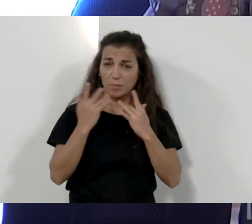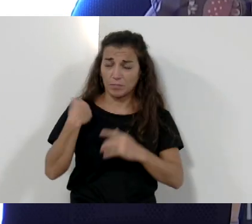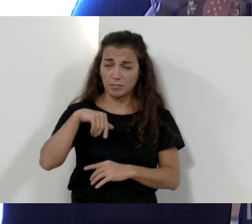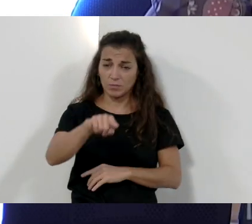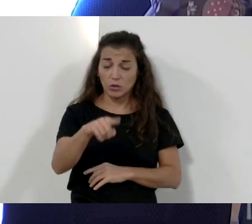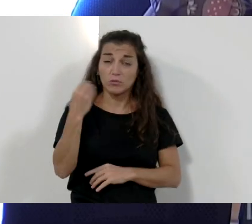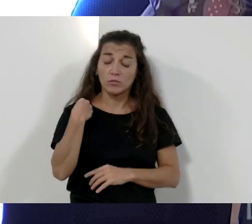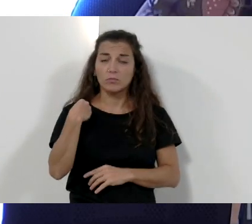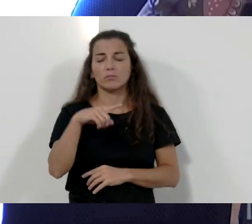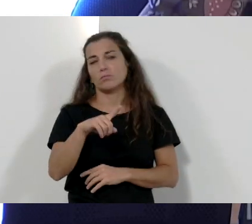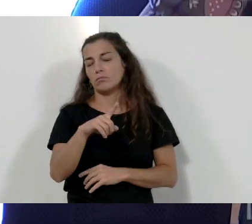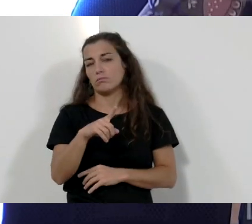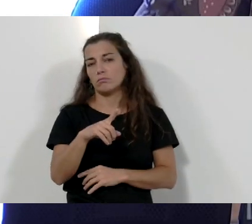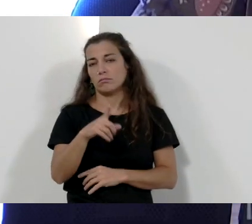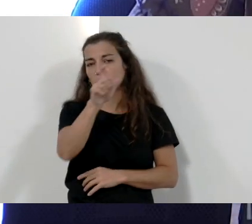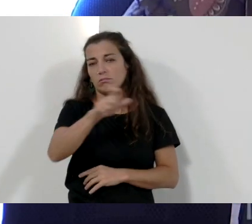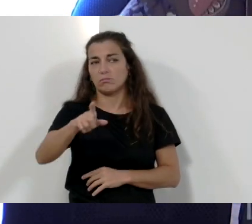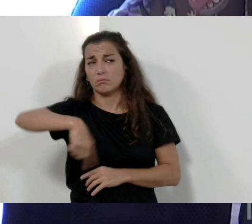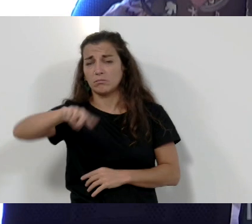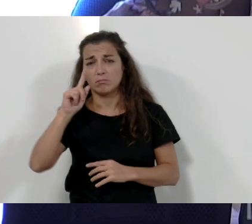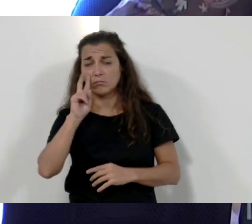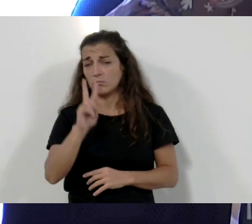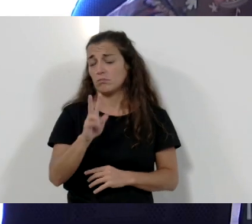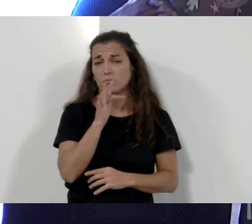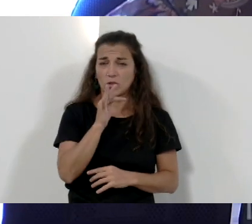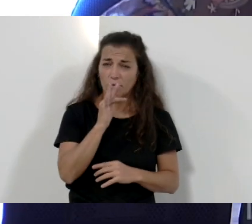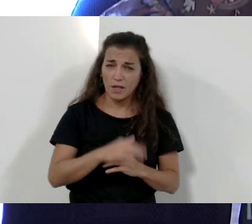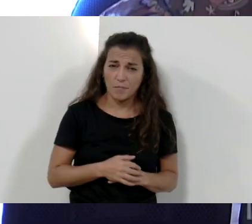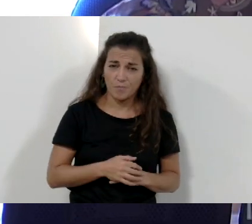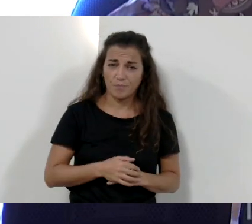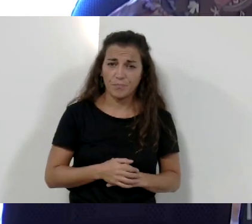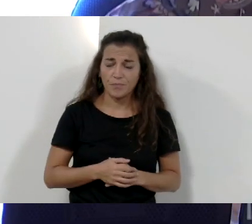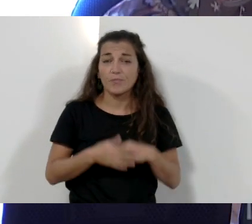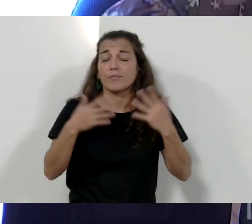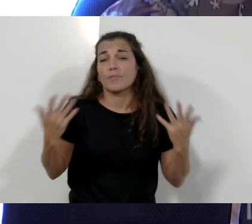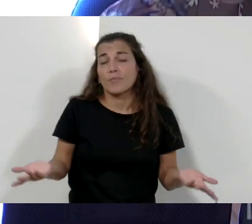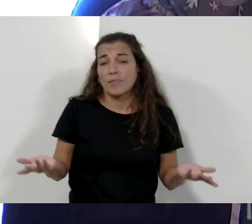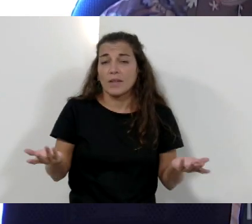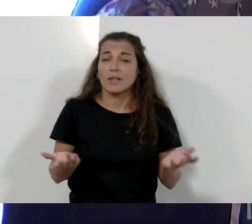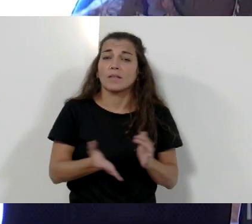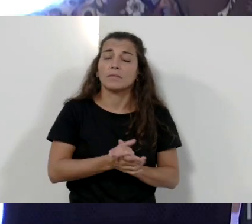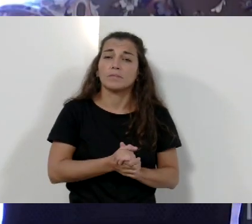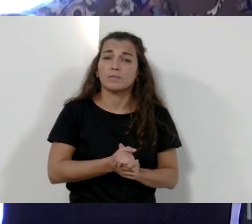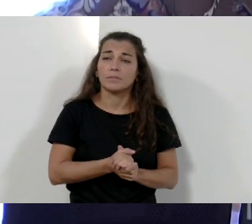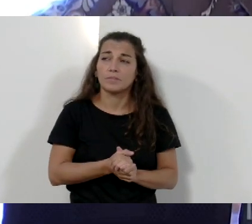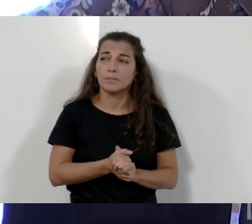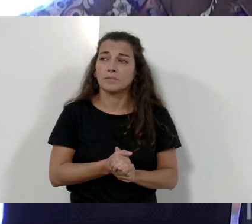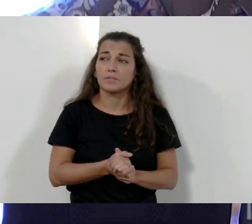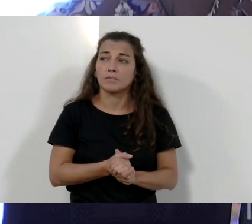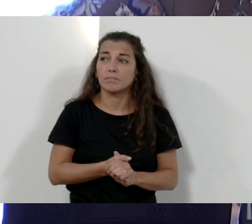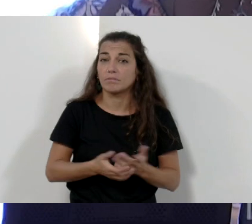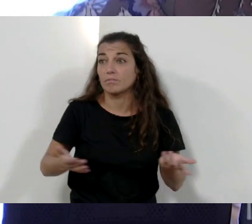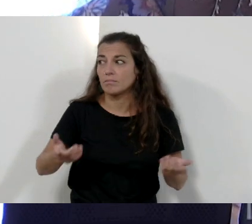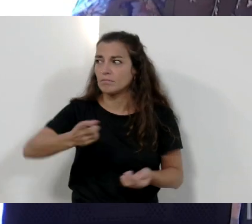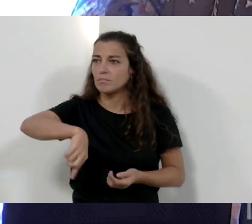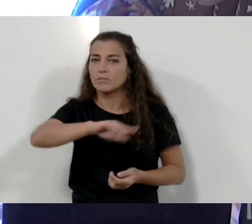que todavía nadie conoce. Así que, miren, tengan un poquito más de sí, todos